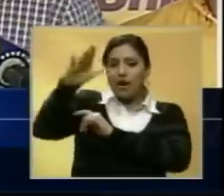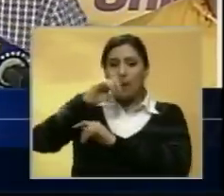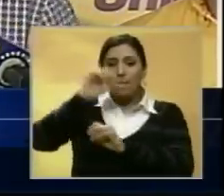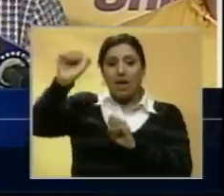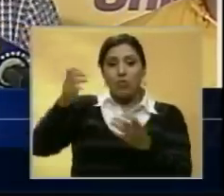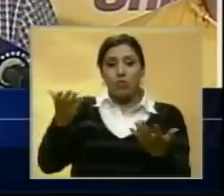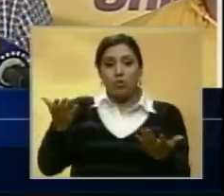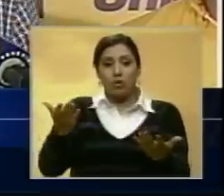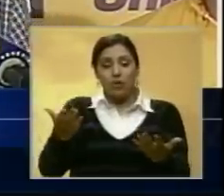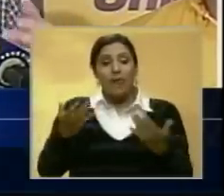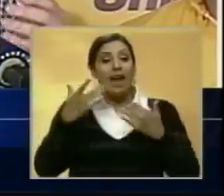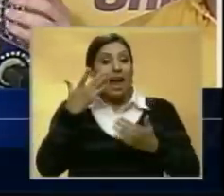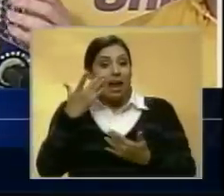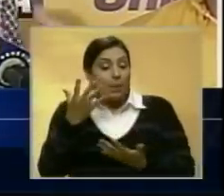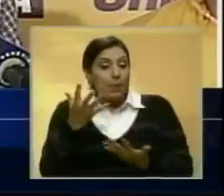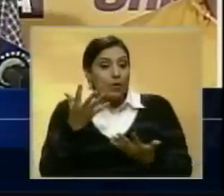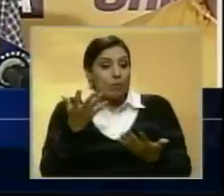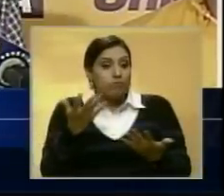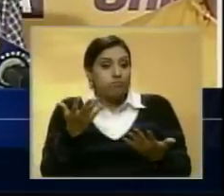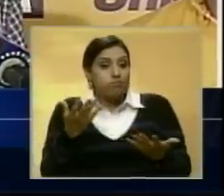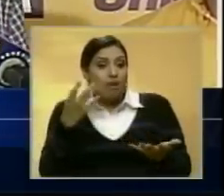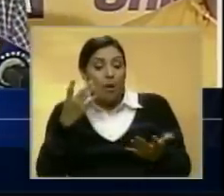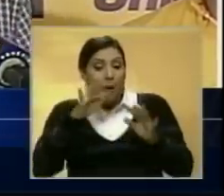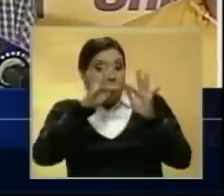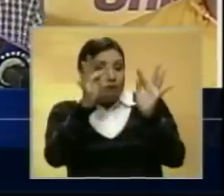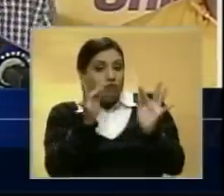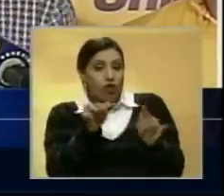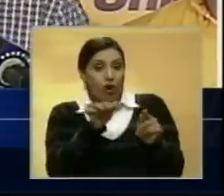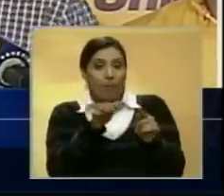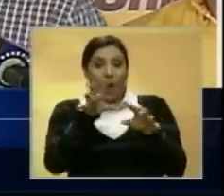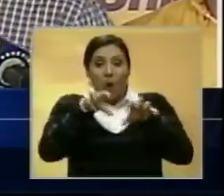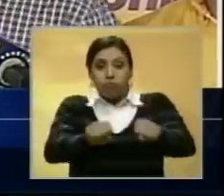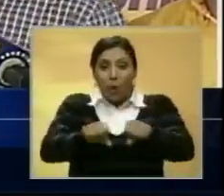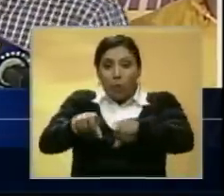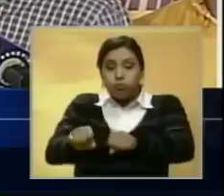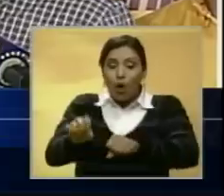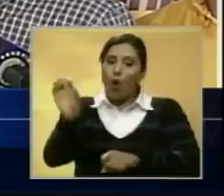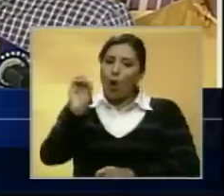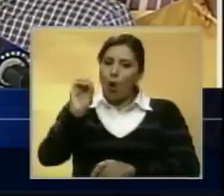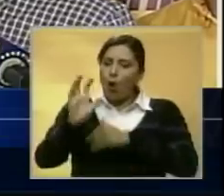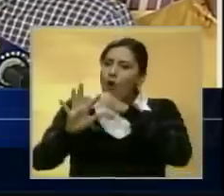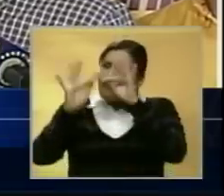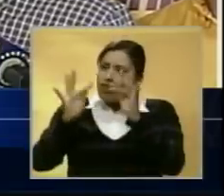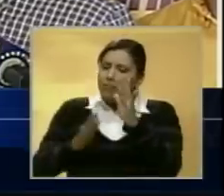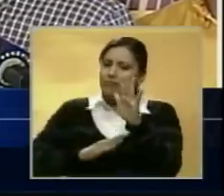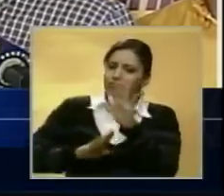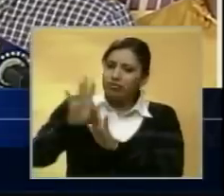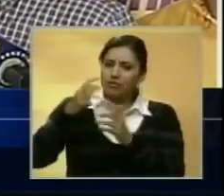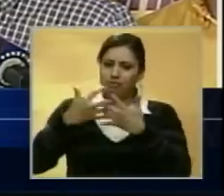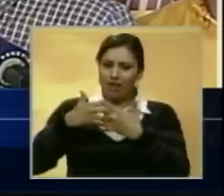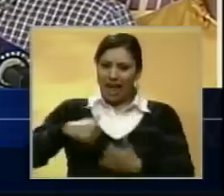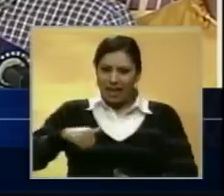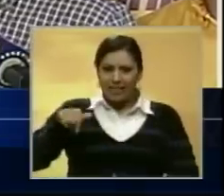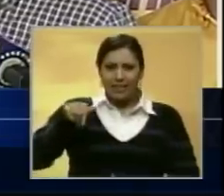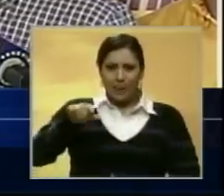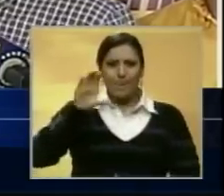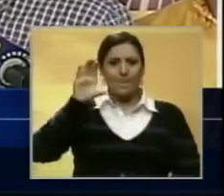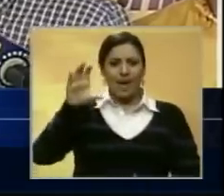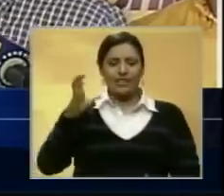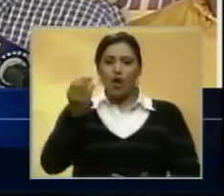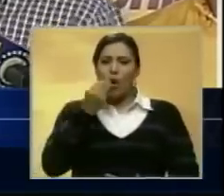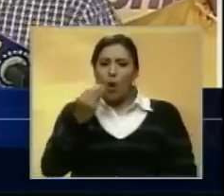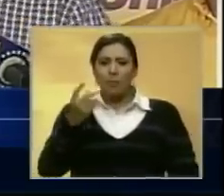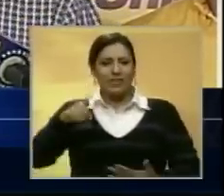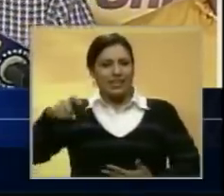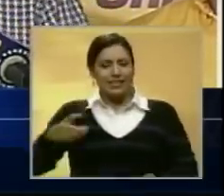resuelva nuestros problemas, si el modelo que expropia tierras o un modelo en el cual nosotros producimos en nuestro país los